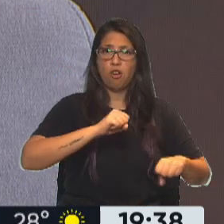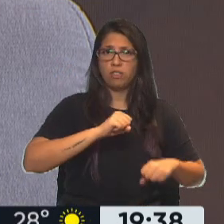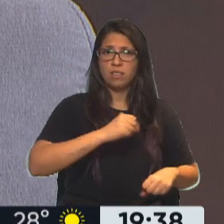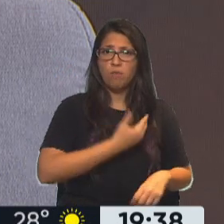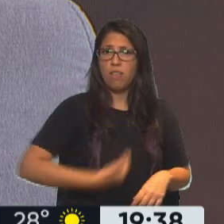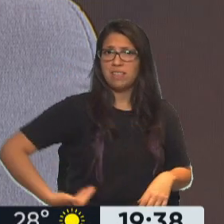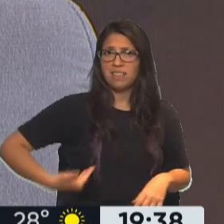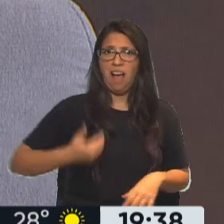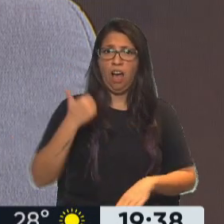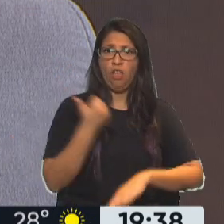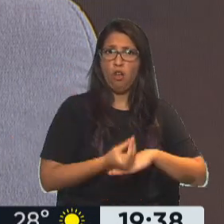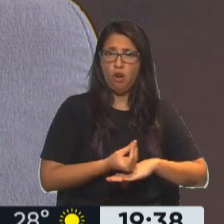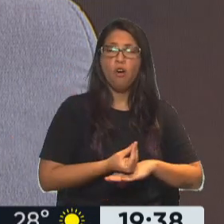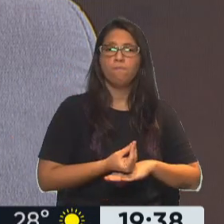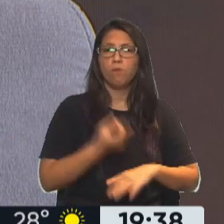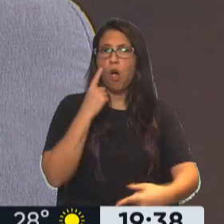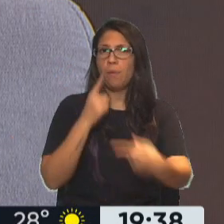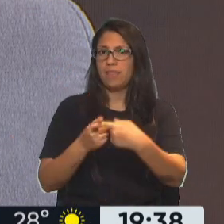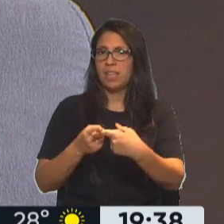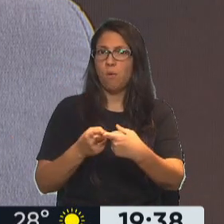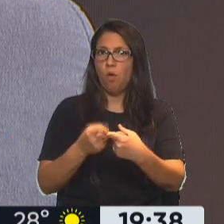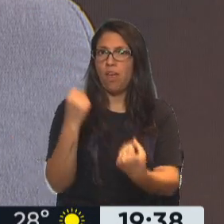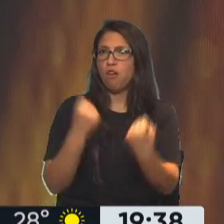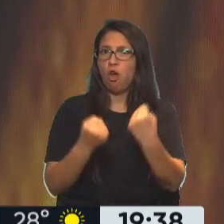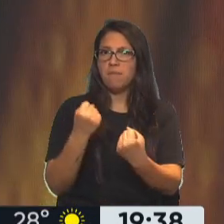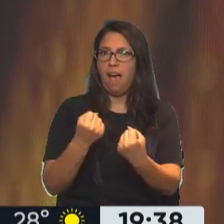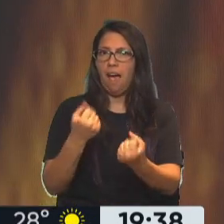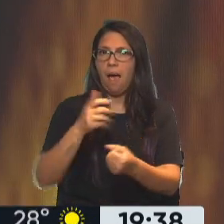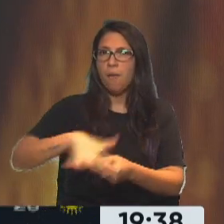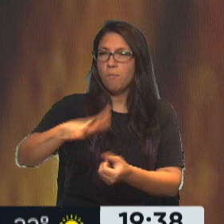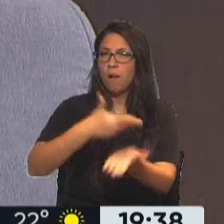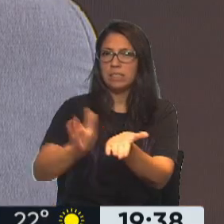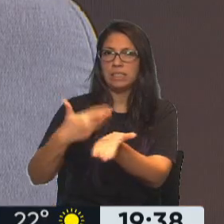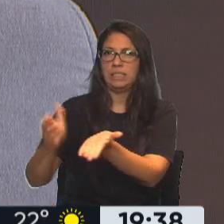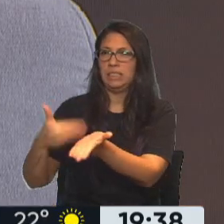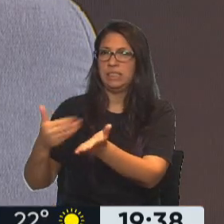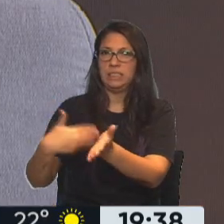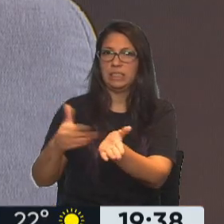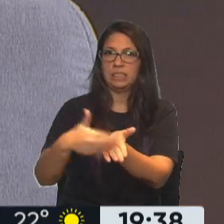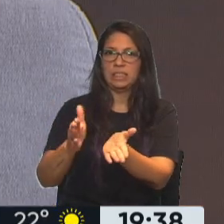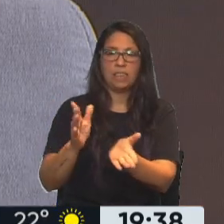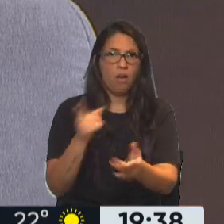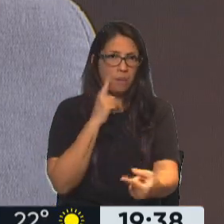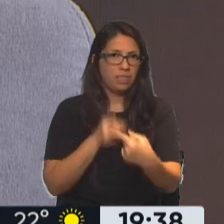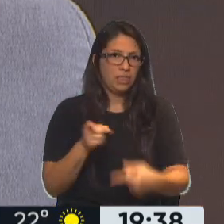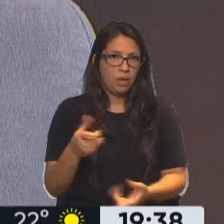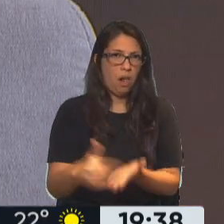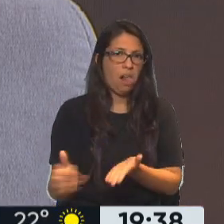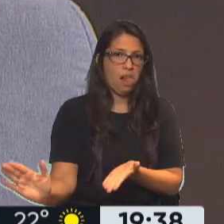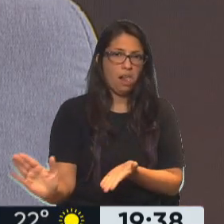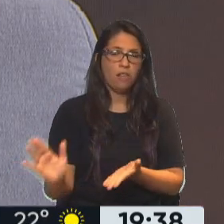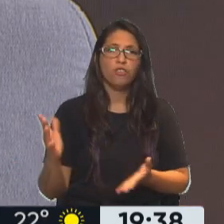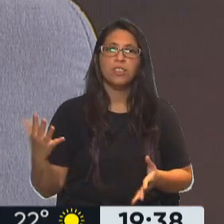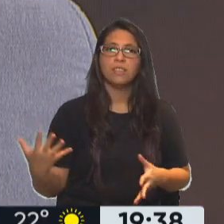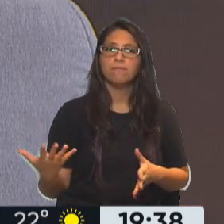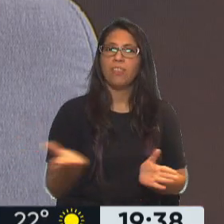por finalidad un modelo económico de exclusión. Tal cual. Y la verdad que en la recuperación democrática no se recuperó como